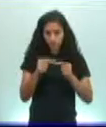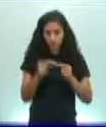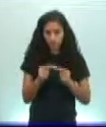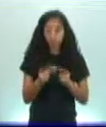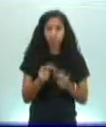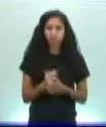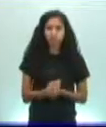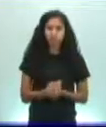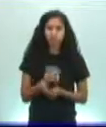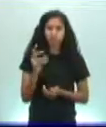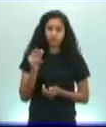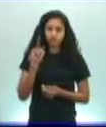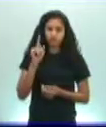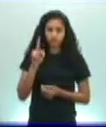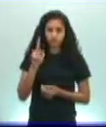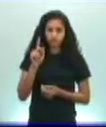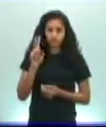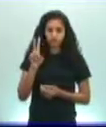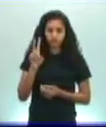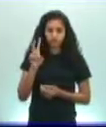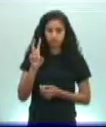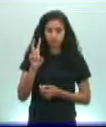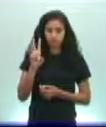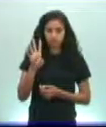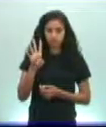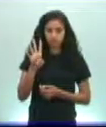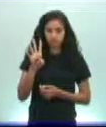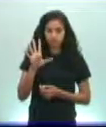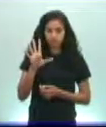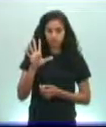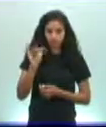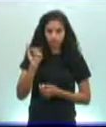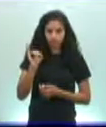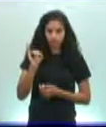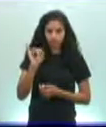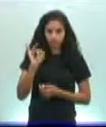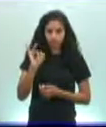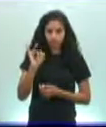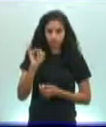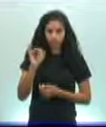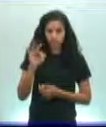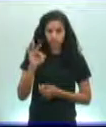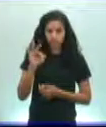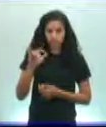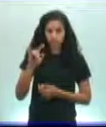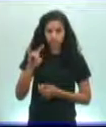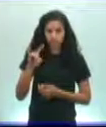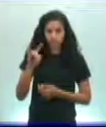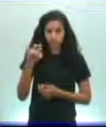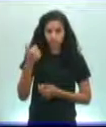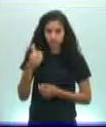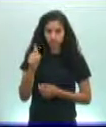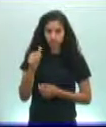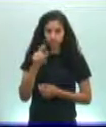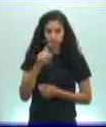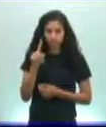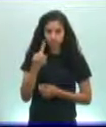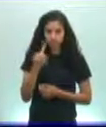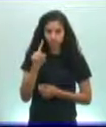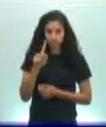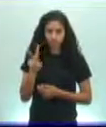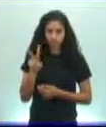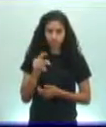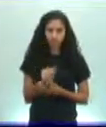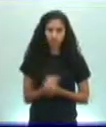cuántos tenemos. 1, 2, 3, 4, 5, 6, 7, 8, 9, 10,